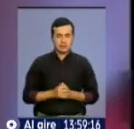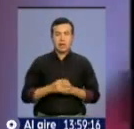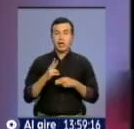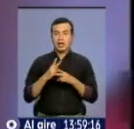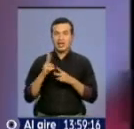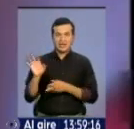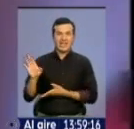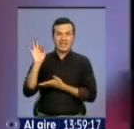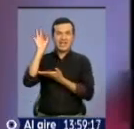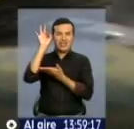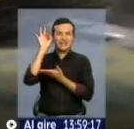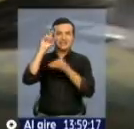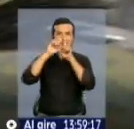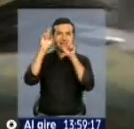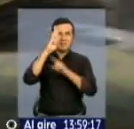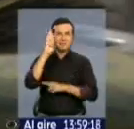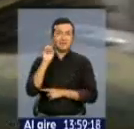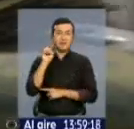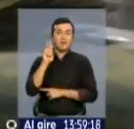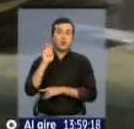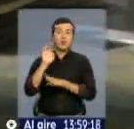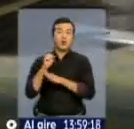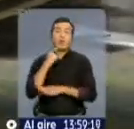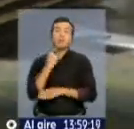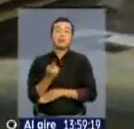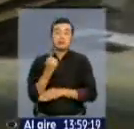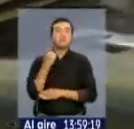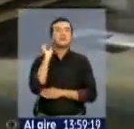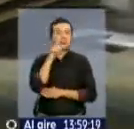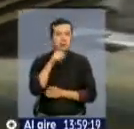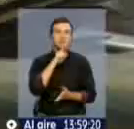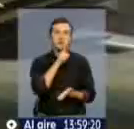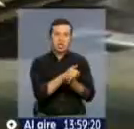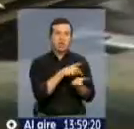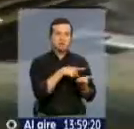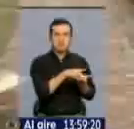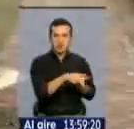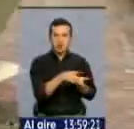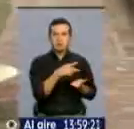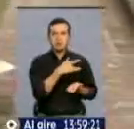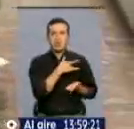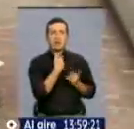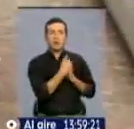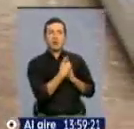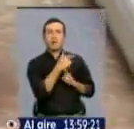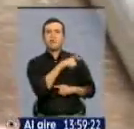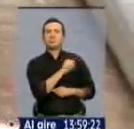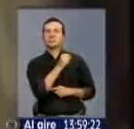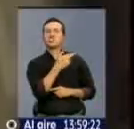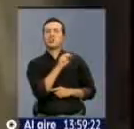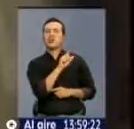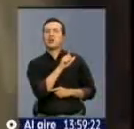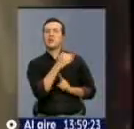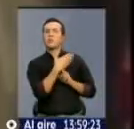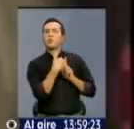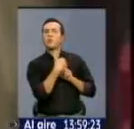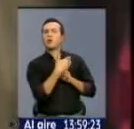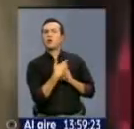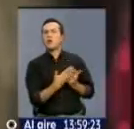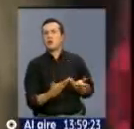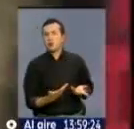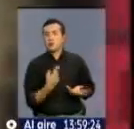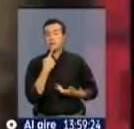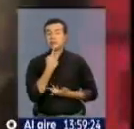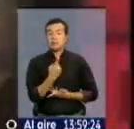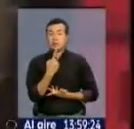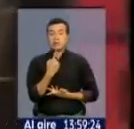representante de la compañía en Ecuador, quien confirmó que sí se realizaron los pagos e incluso dijo que se sintió engañado por Charlie Pareja Cordero. En su declaración, Santos